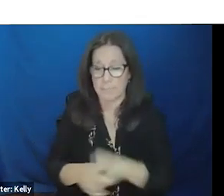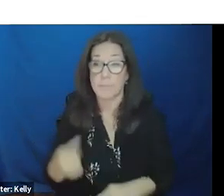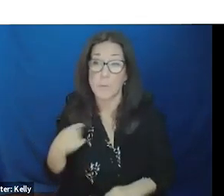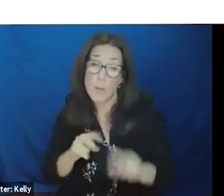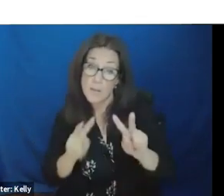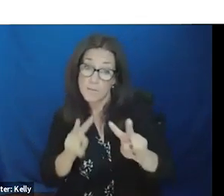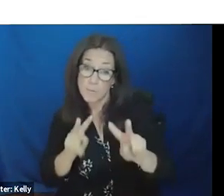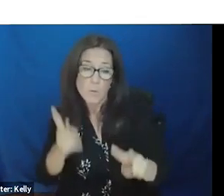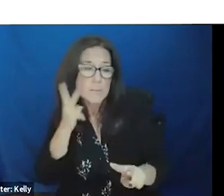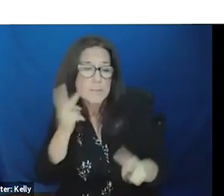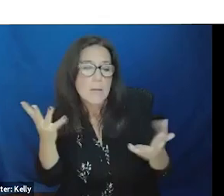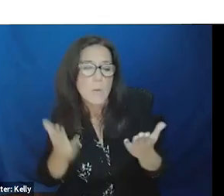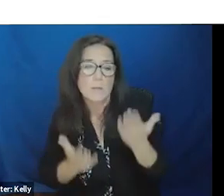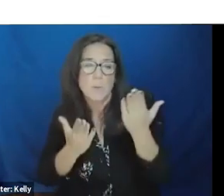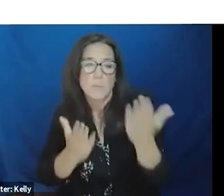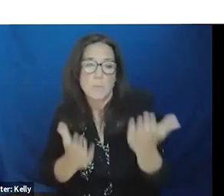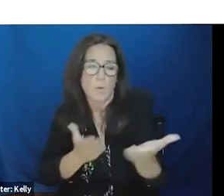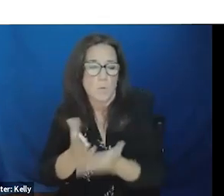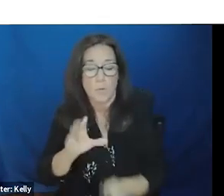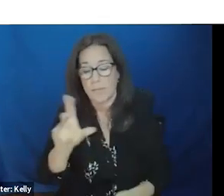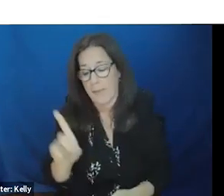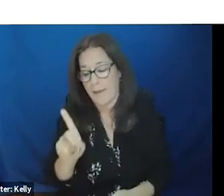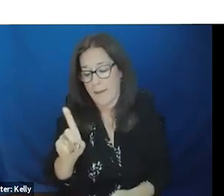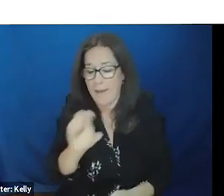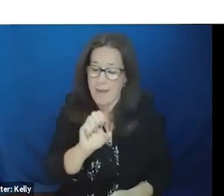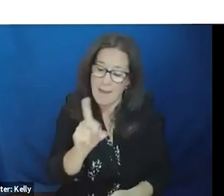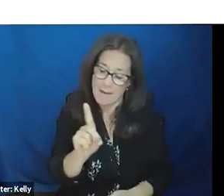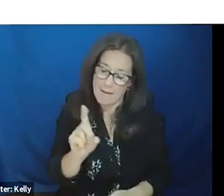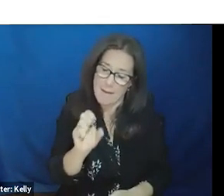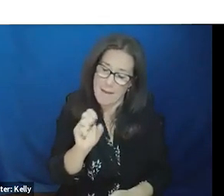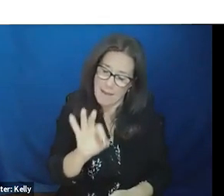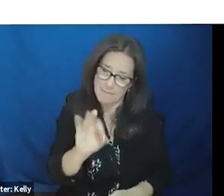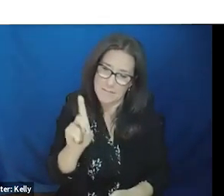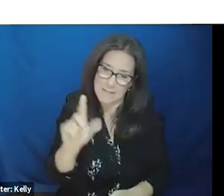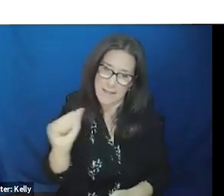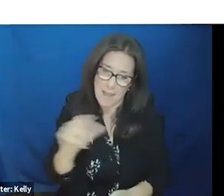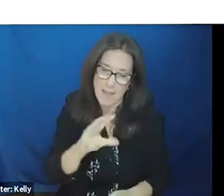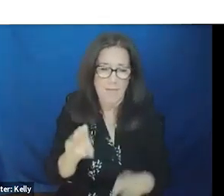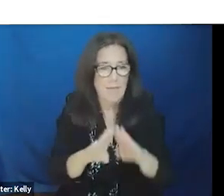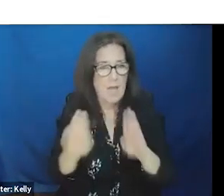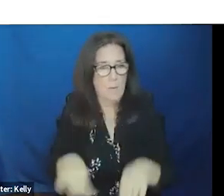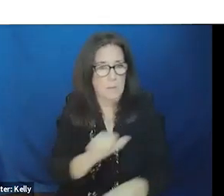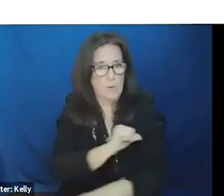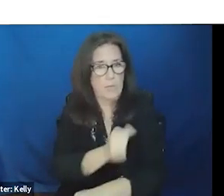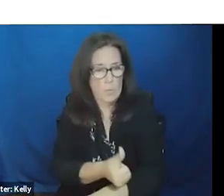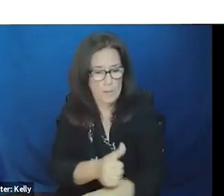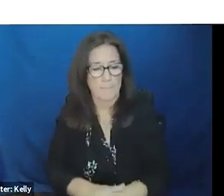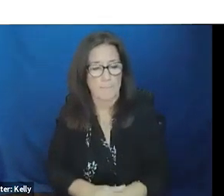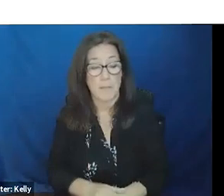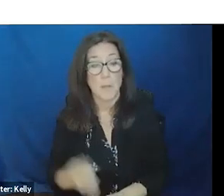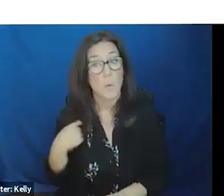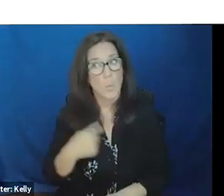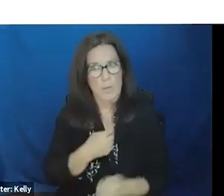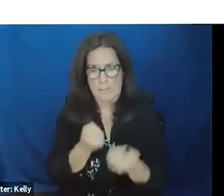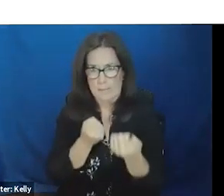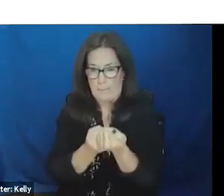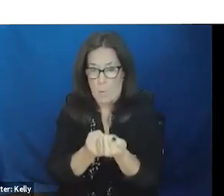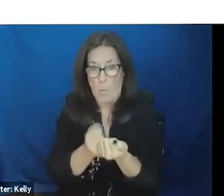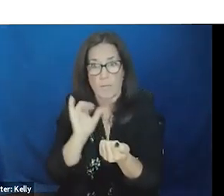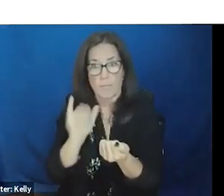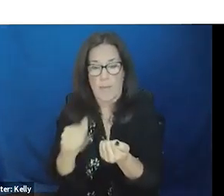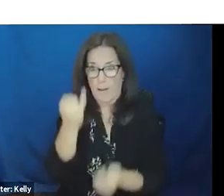de la solicitud ante el condado aguardamos con interés es esperar lo que se propone por garcía y la y el